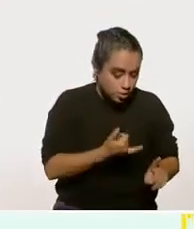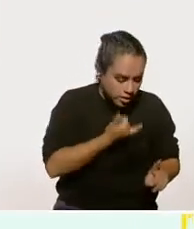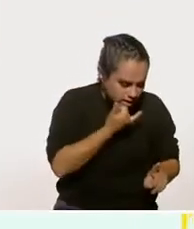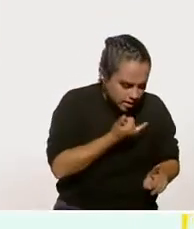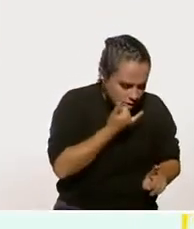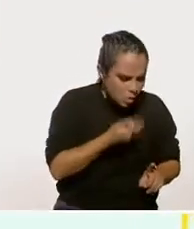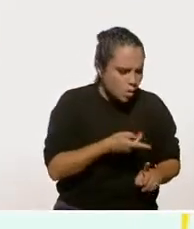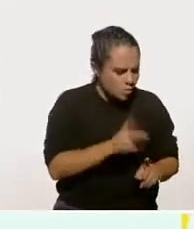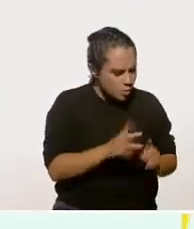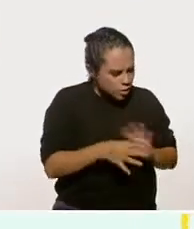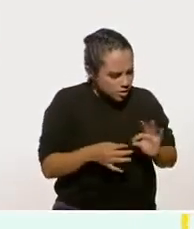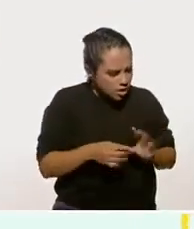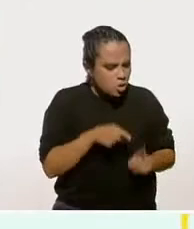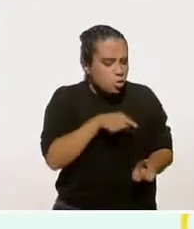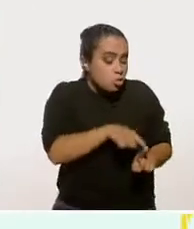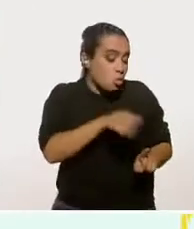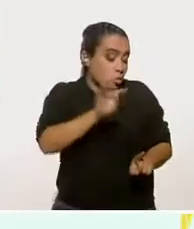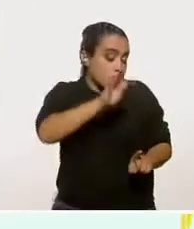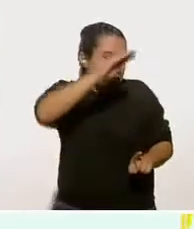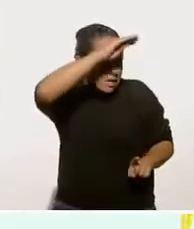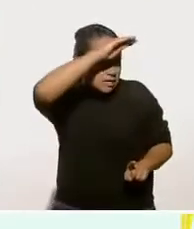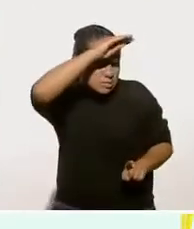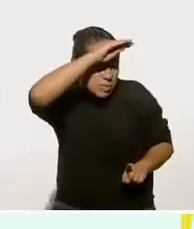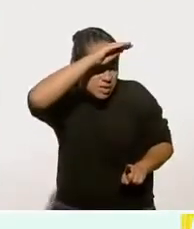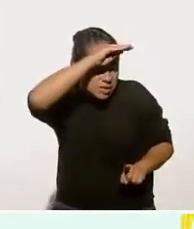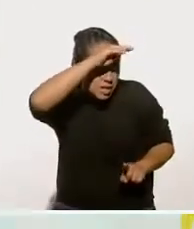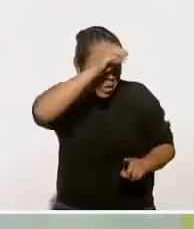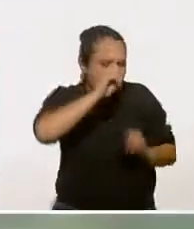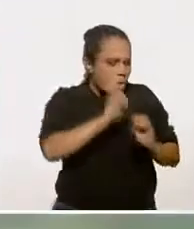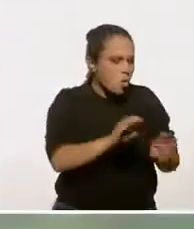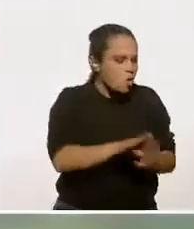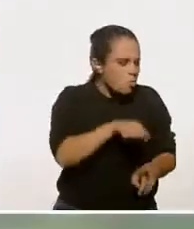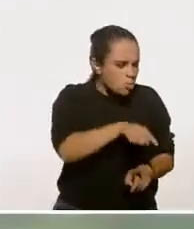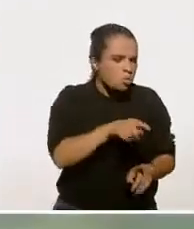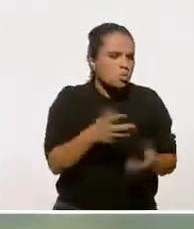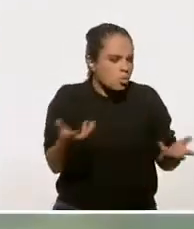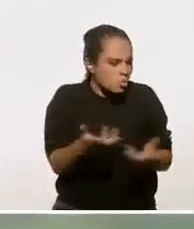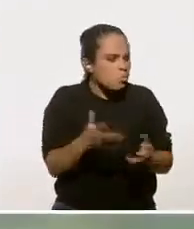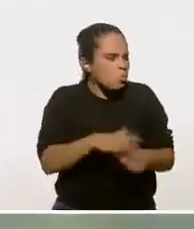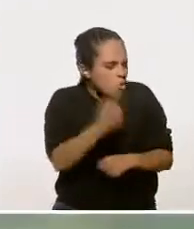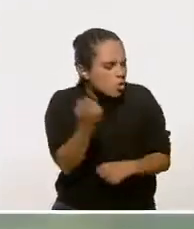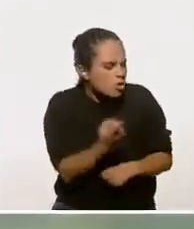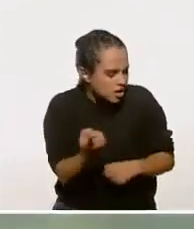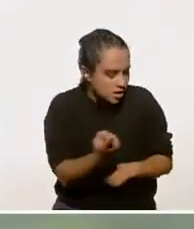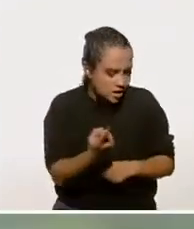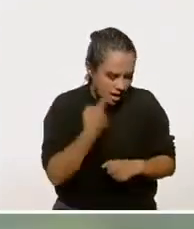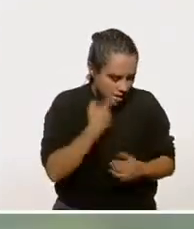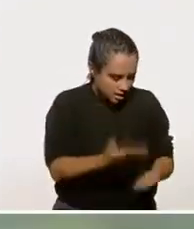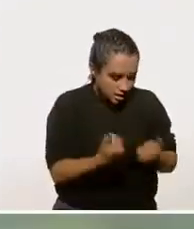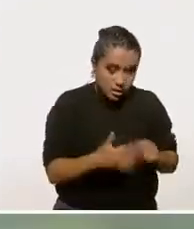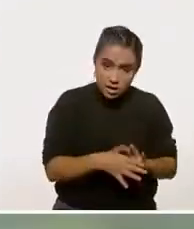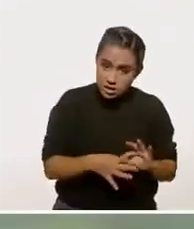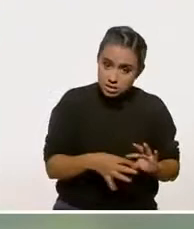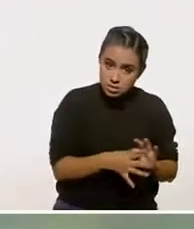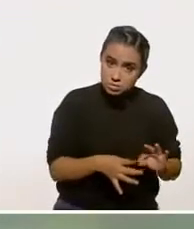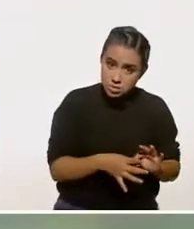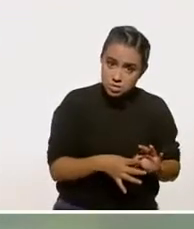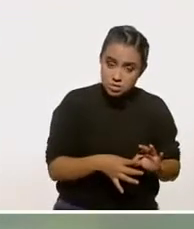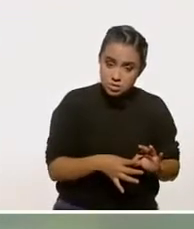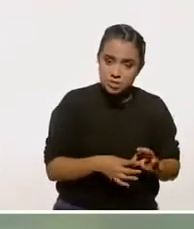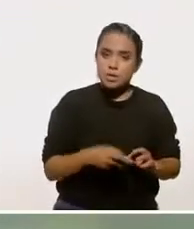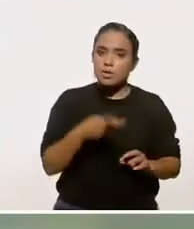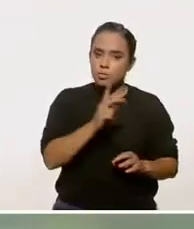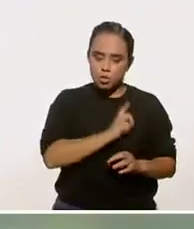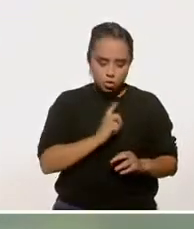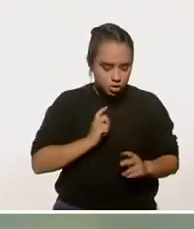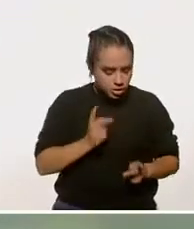ver, explícame cómo fue que pensaste o cómo fue que llegaste a esta conclusión. A ver, dime. Mucho que tenga que ver con